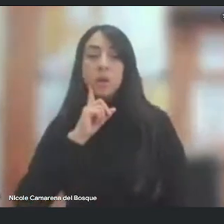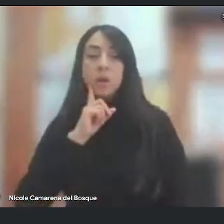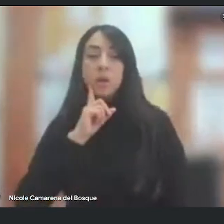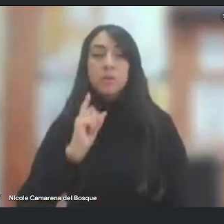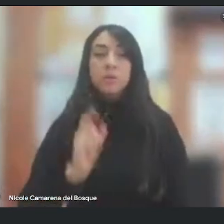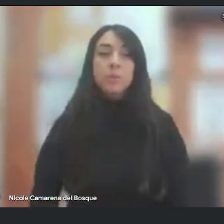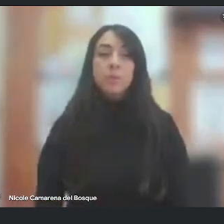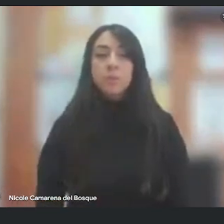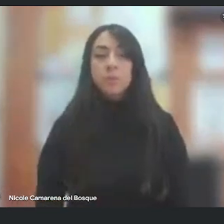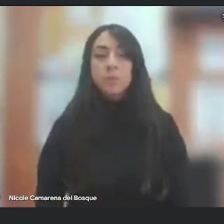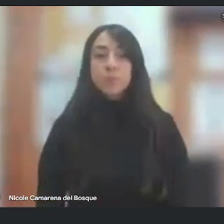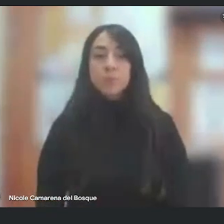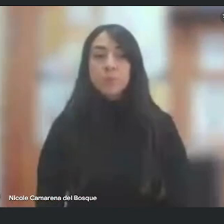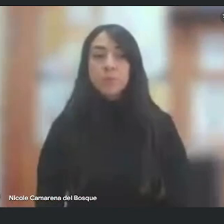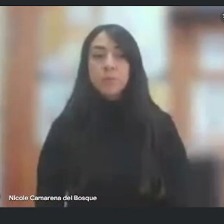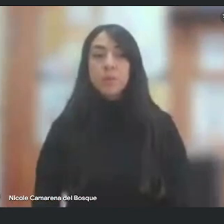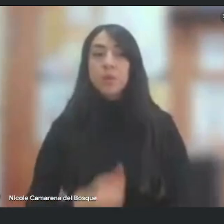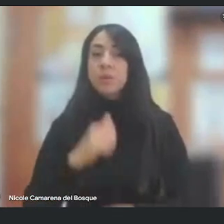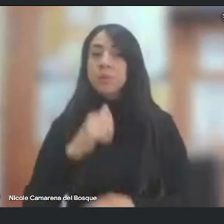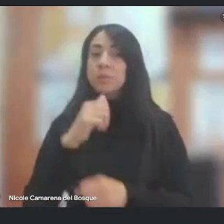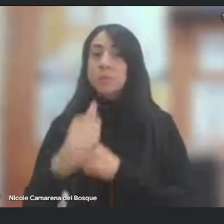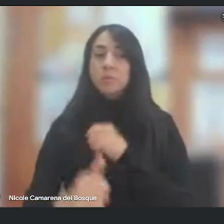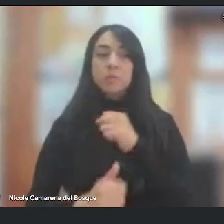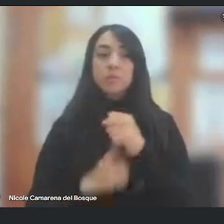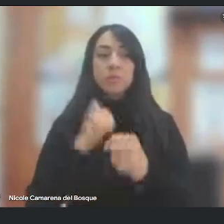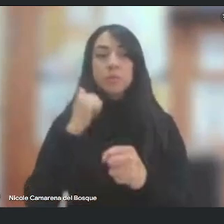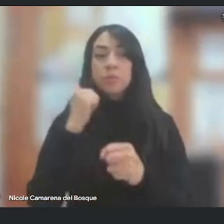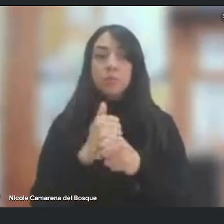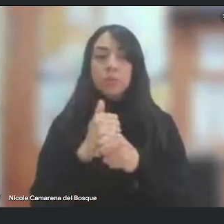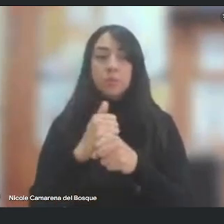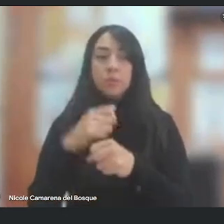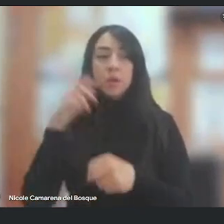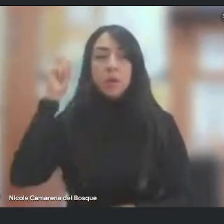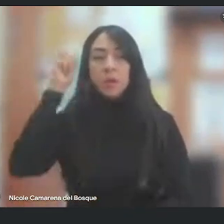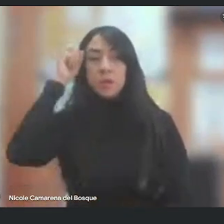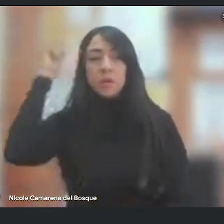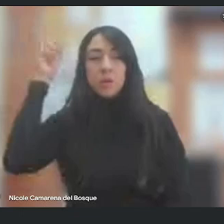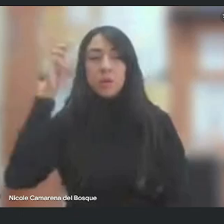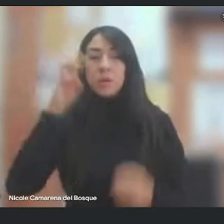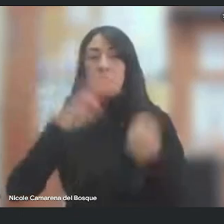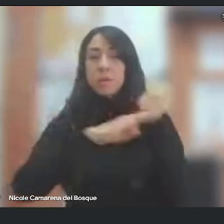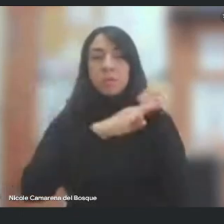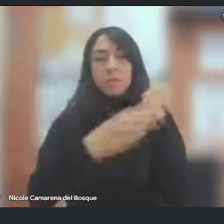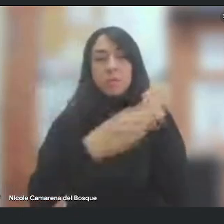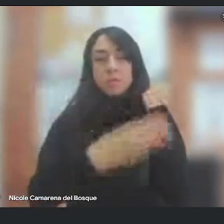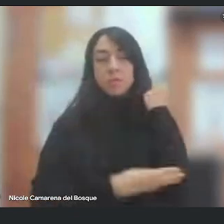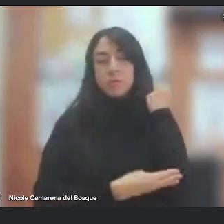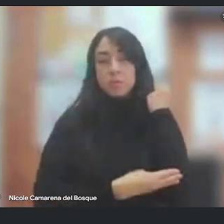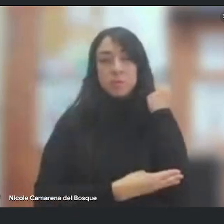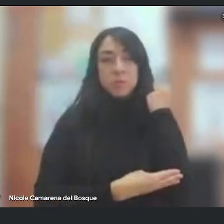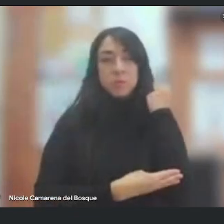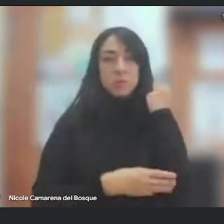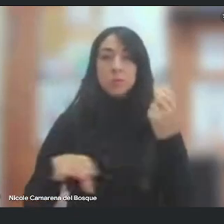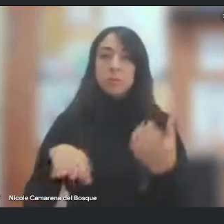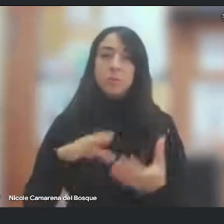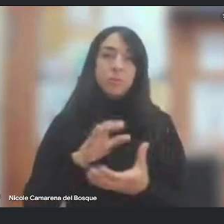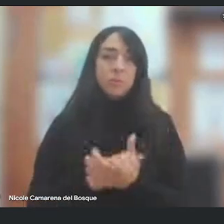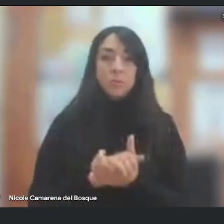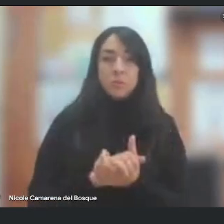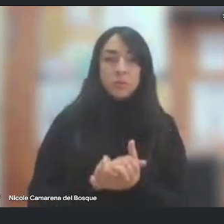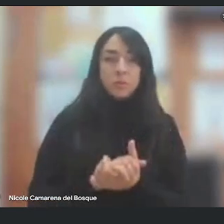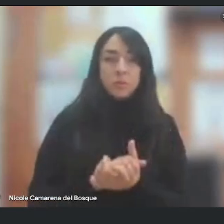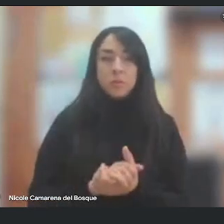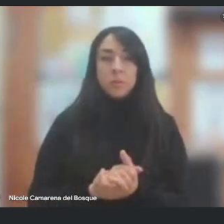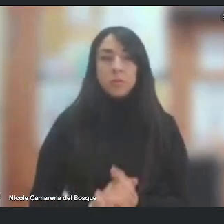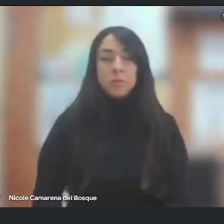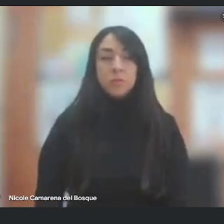política, ideológica, etnia, nacionalidad, condición socioeconómica o cualquier otro motivo. Si nos damos